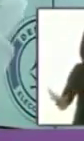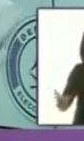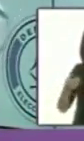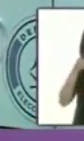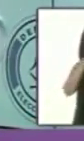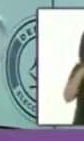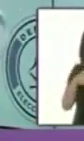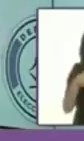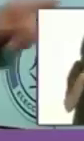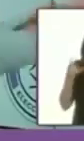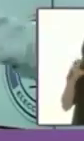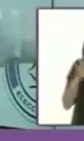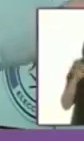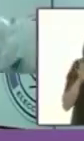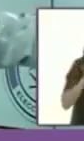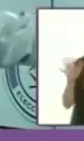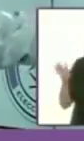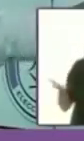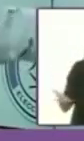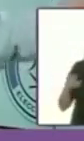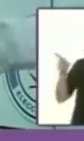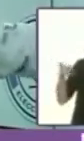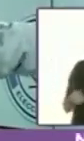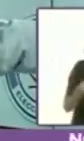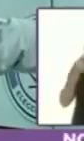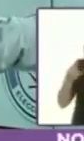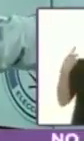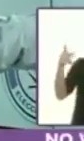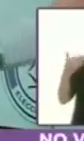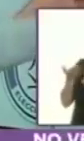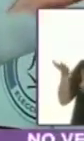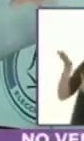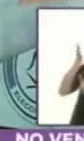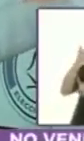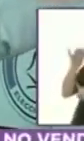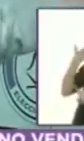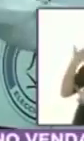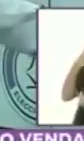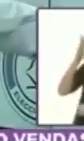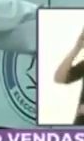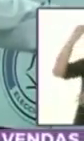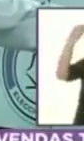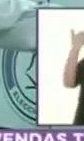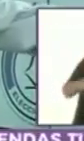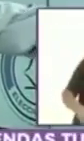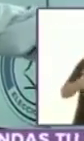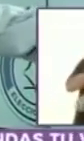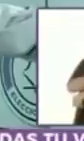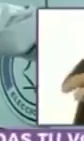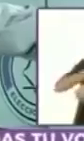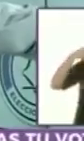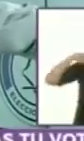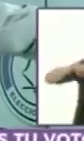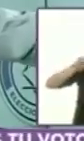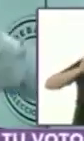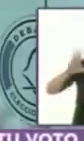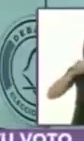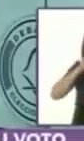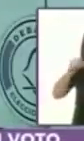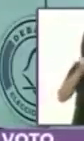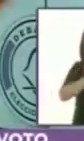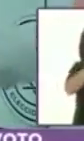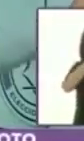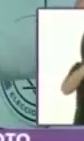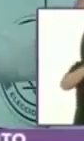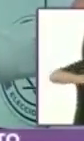presidencial votáramos por Marichuy, y luego se quitó la máscara y en el debate se lanzó directamente contra Andrés Manuel